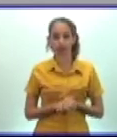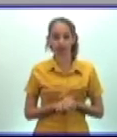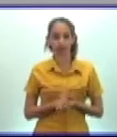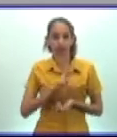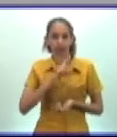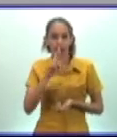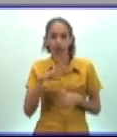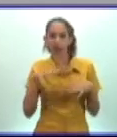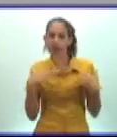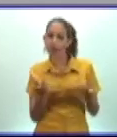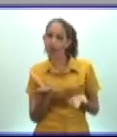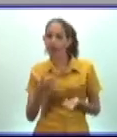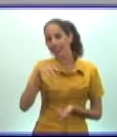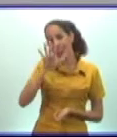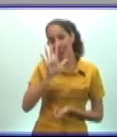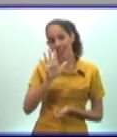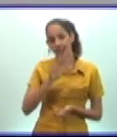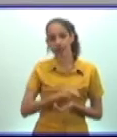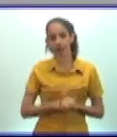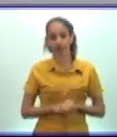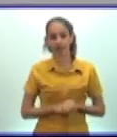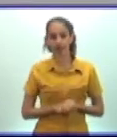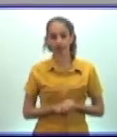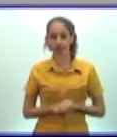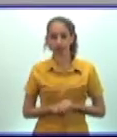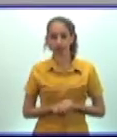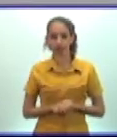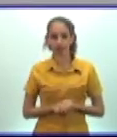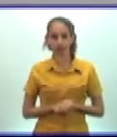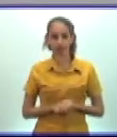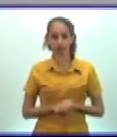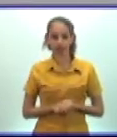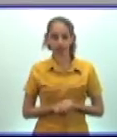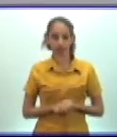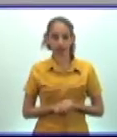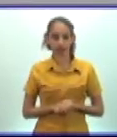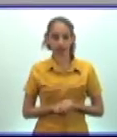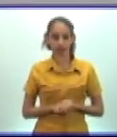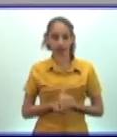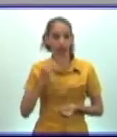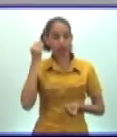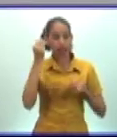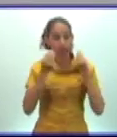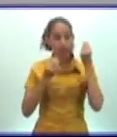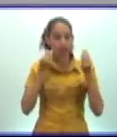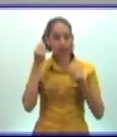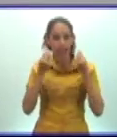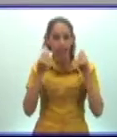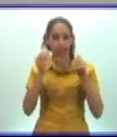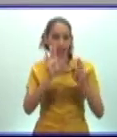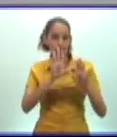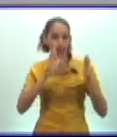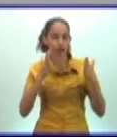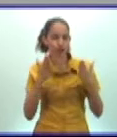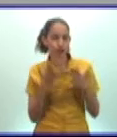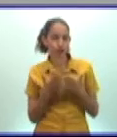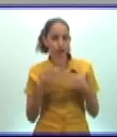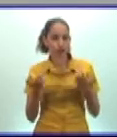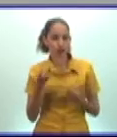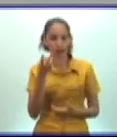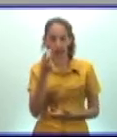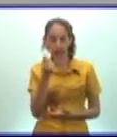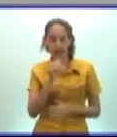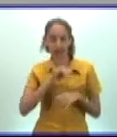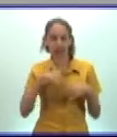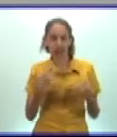es 5. Análogamente, 1 un tercio es igual a 3.